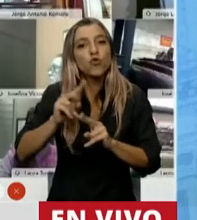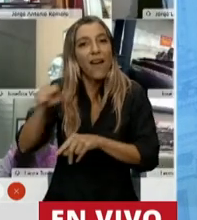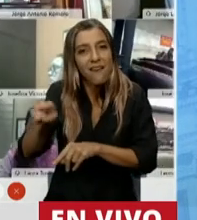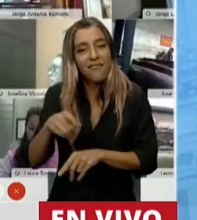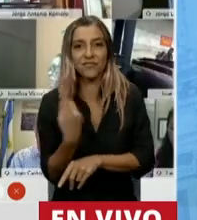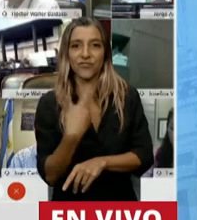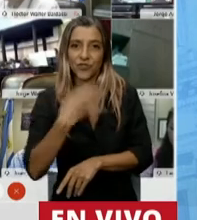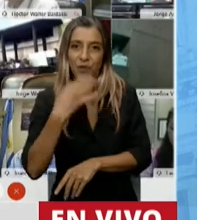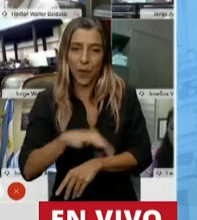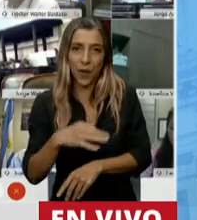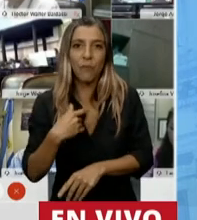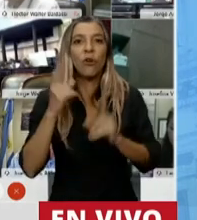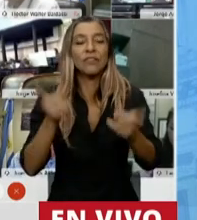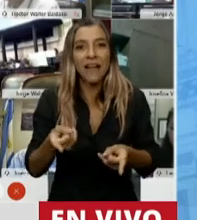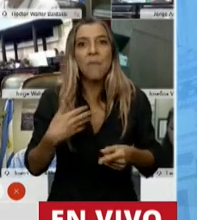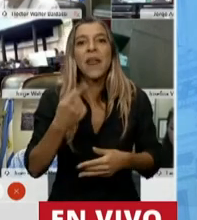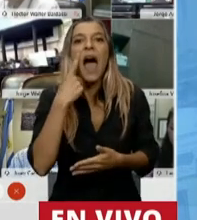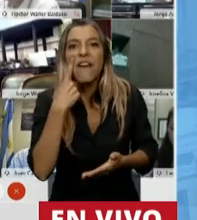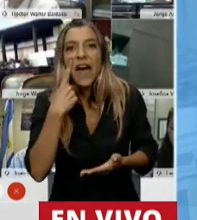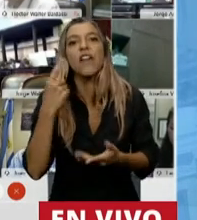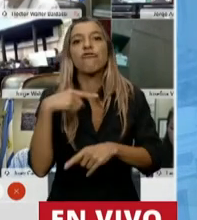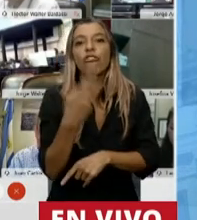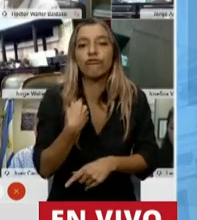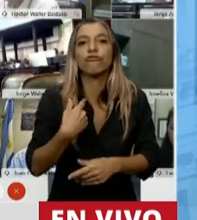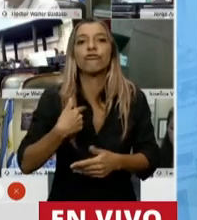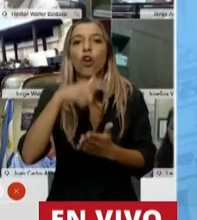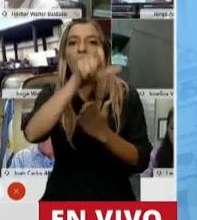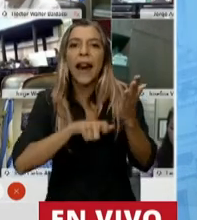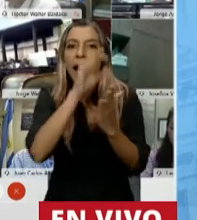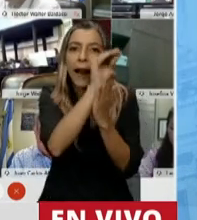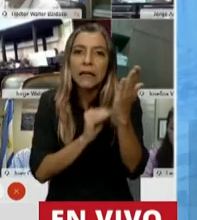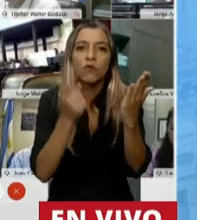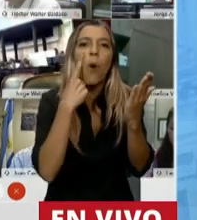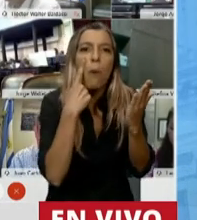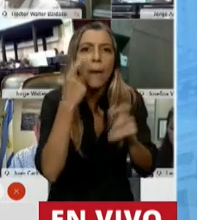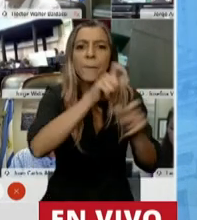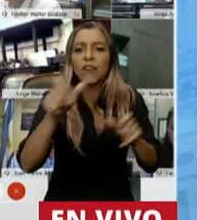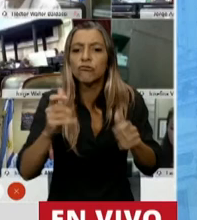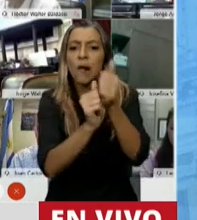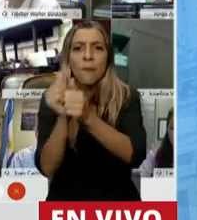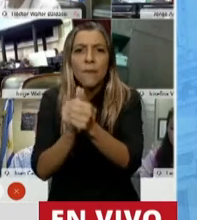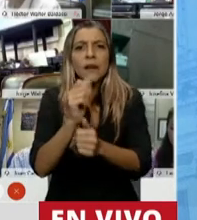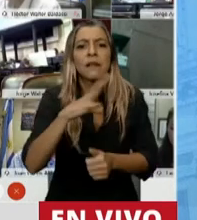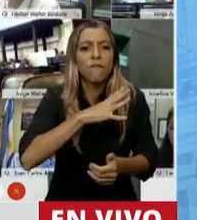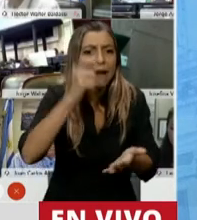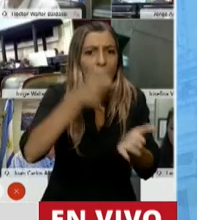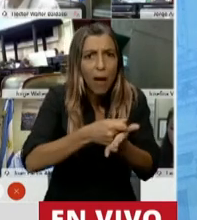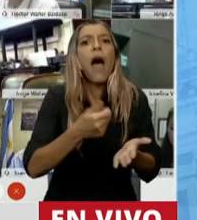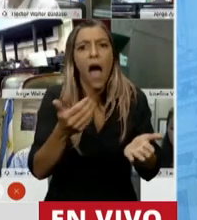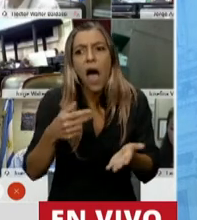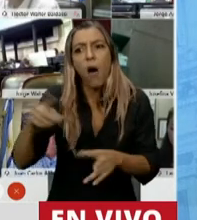tributación y de contribuyentes, que paguen los que no pagan los impuestos para generar la